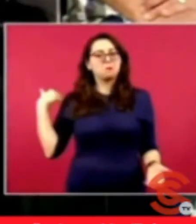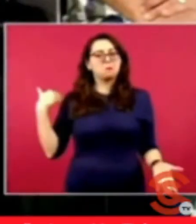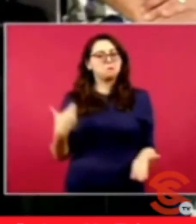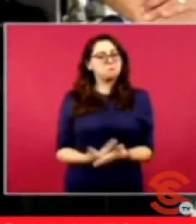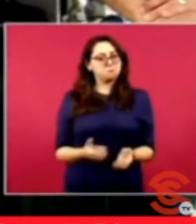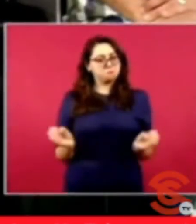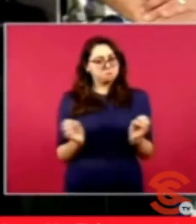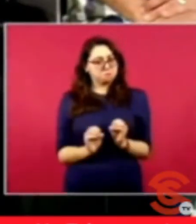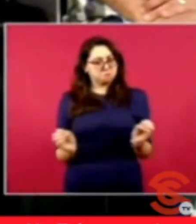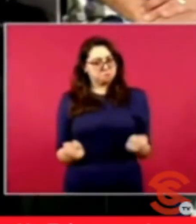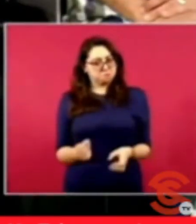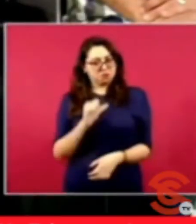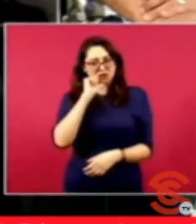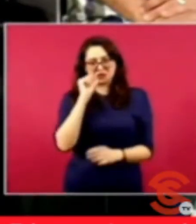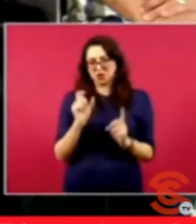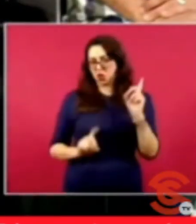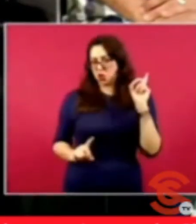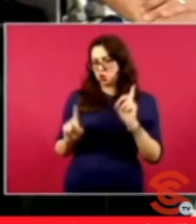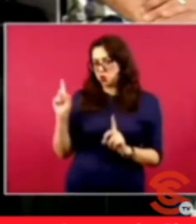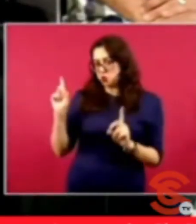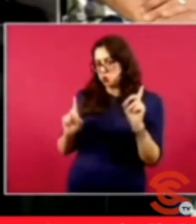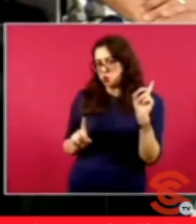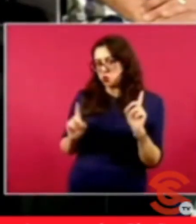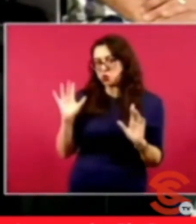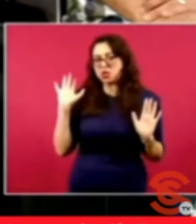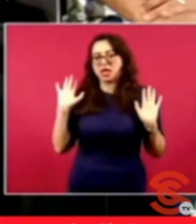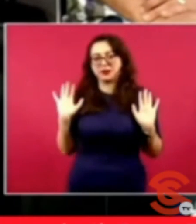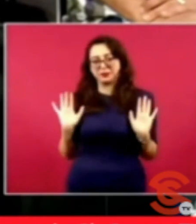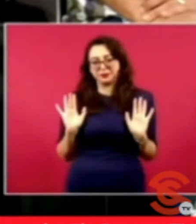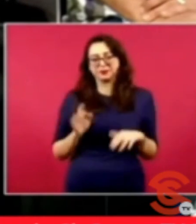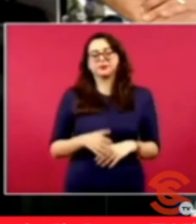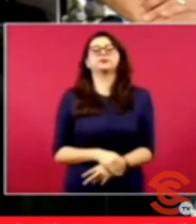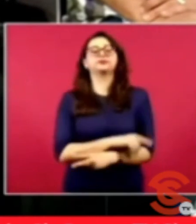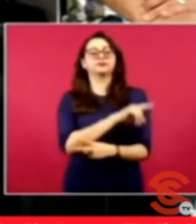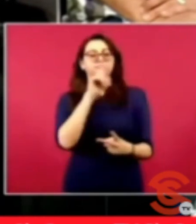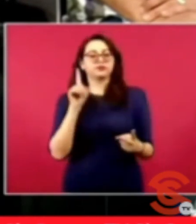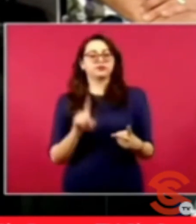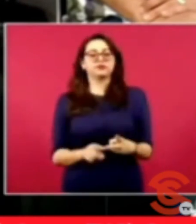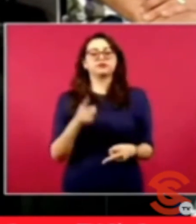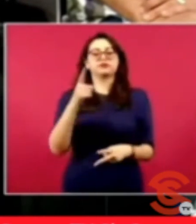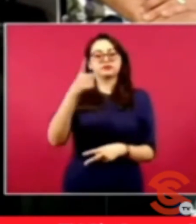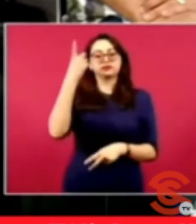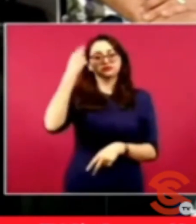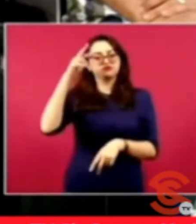Se ha hecho. Y preguntarle al director del IMSS,